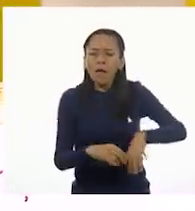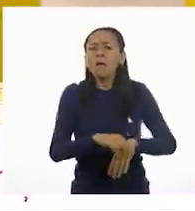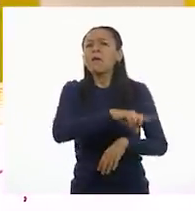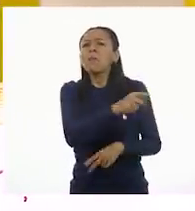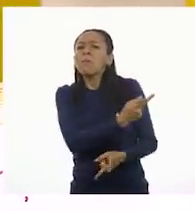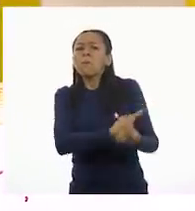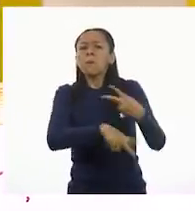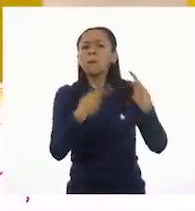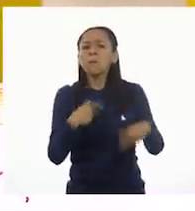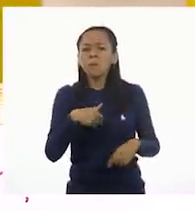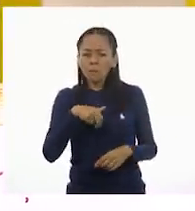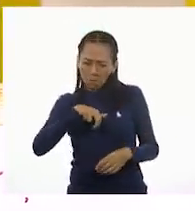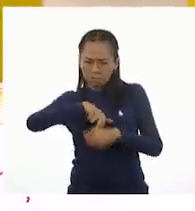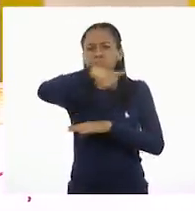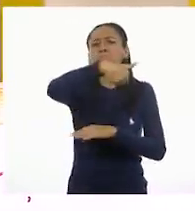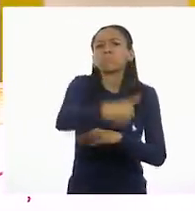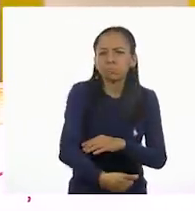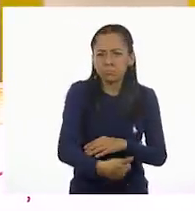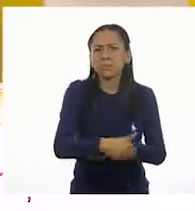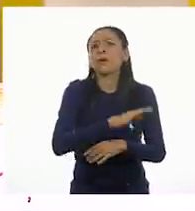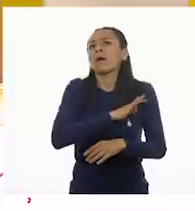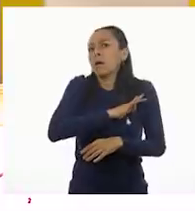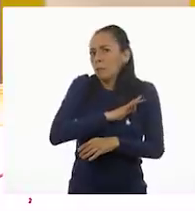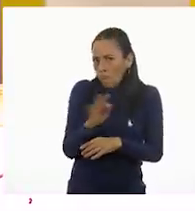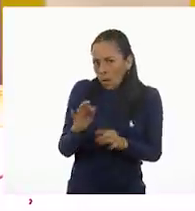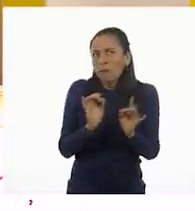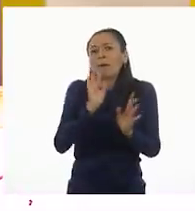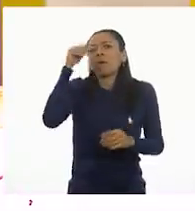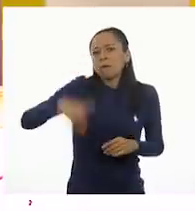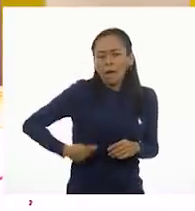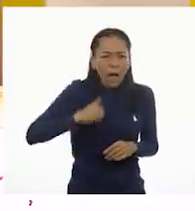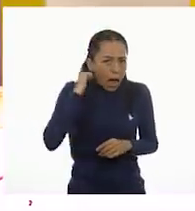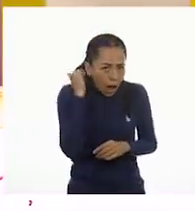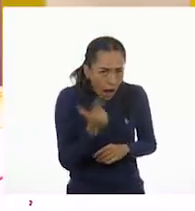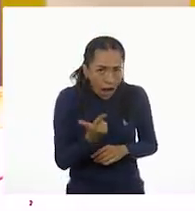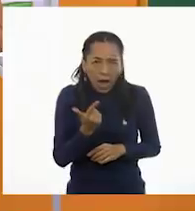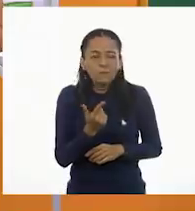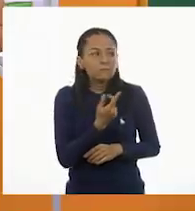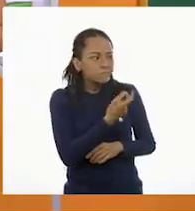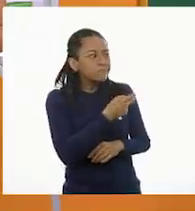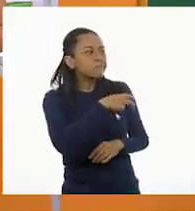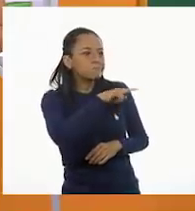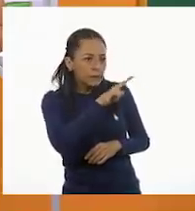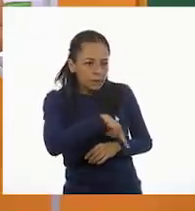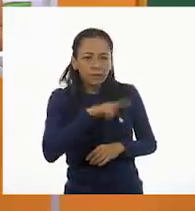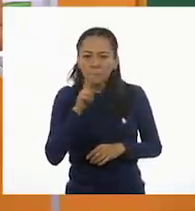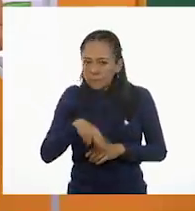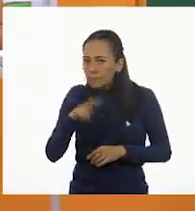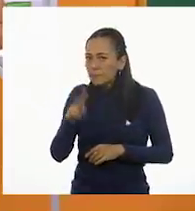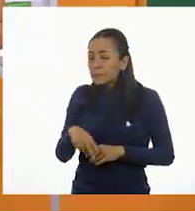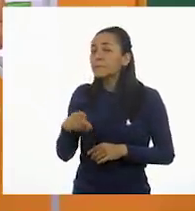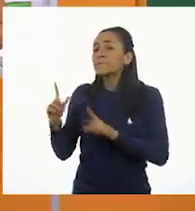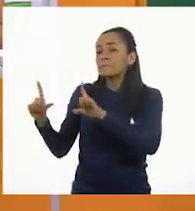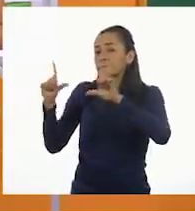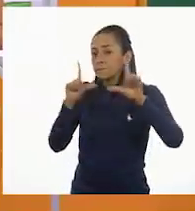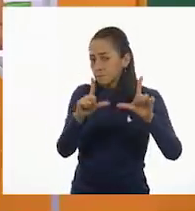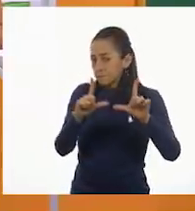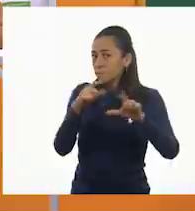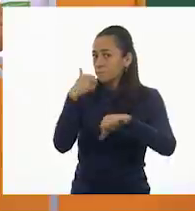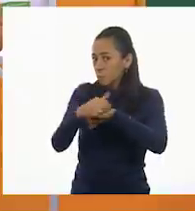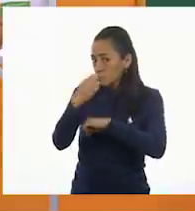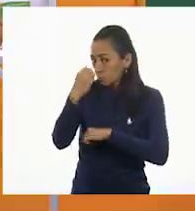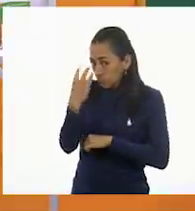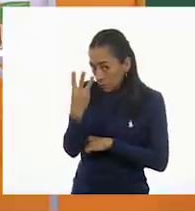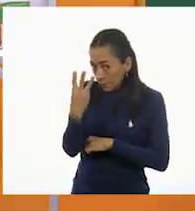lastimarse. Ok. Cierto. ¿Verdad? Muy bien. La imagen 3. Fíjense perfectamente,